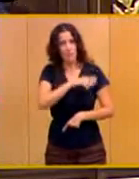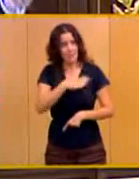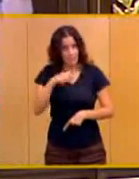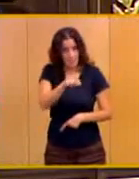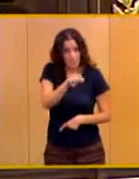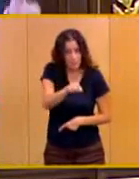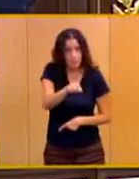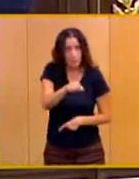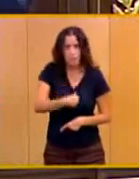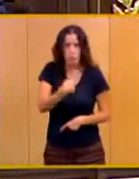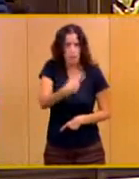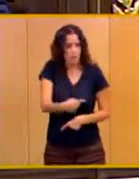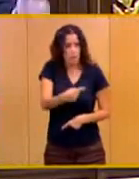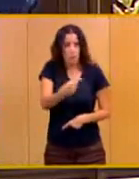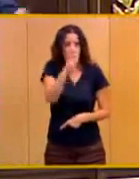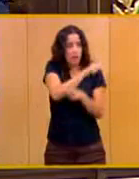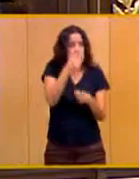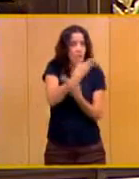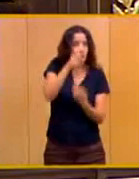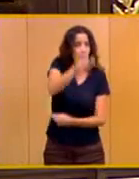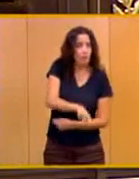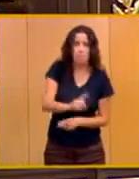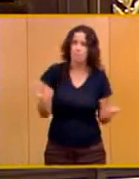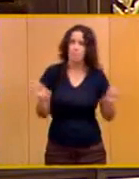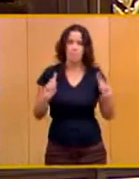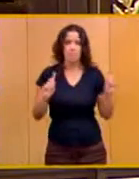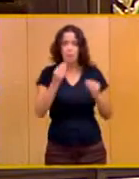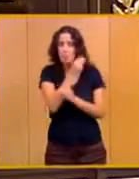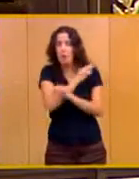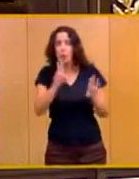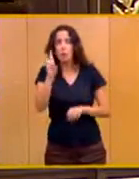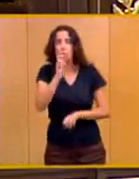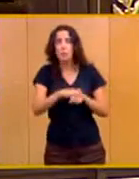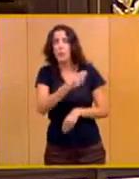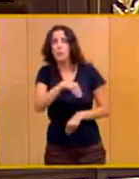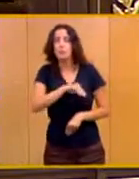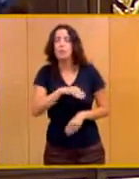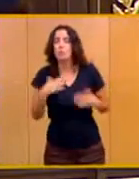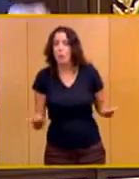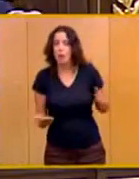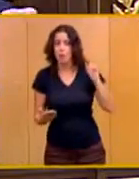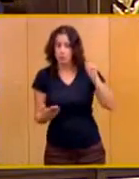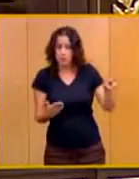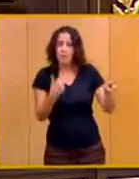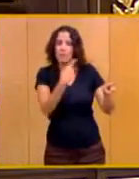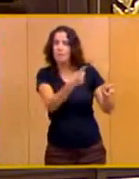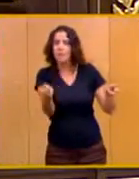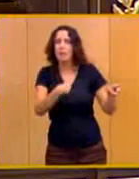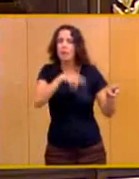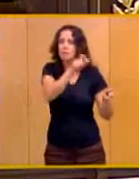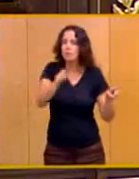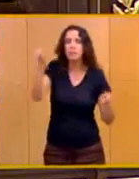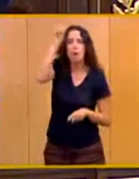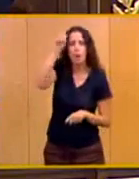usted hoy no confía nadie y que lo más útil y lo más conveniente para España es que usted le diga a los españoles que opinen, porque este tema